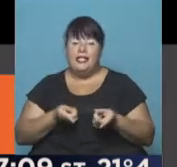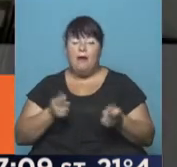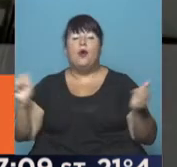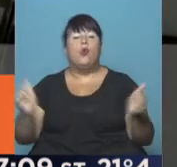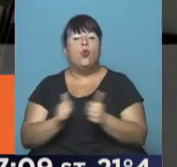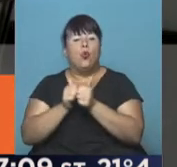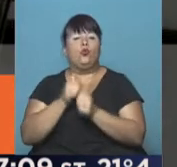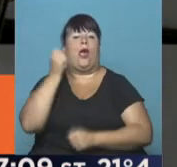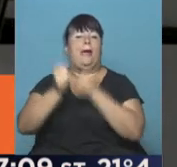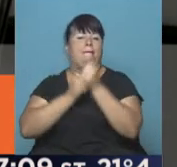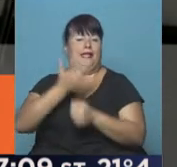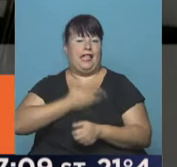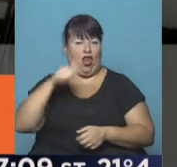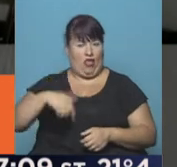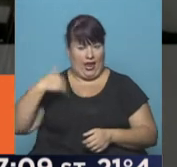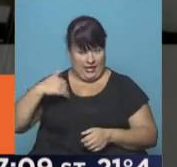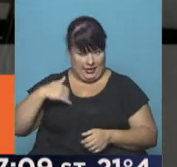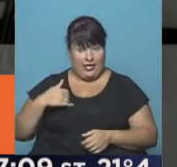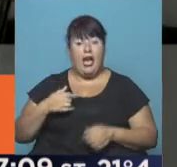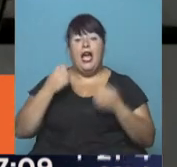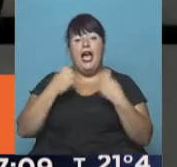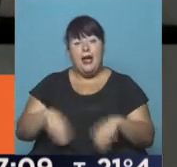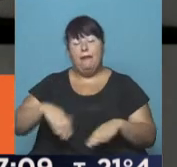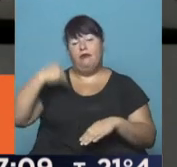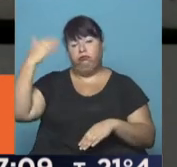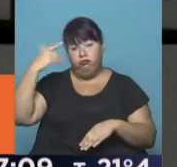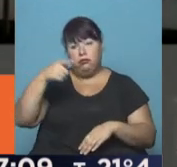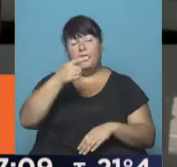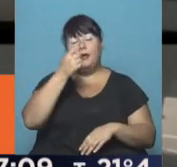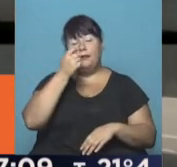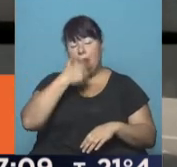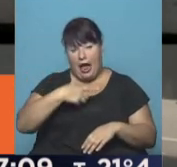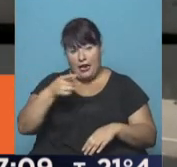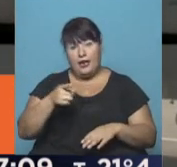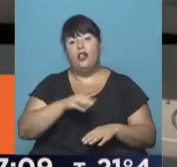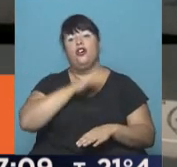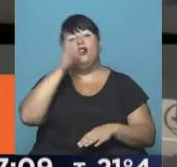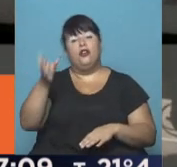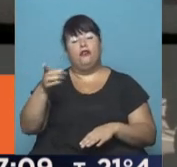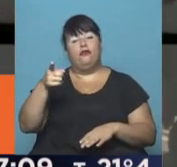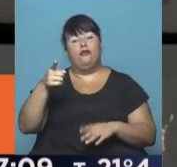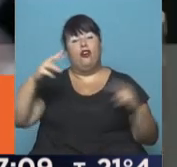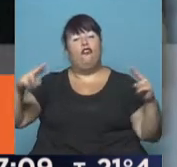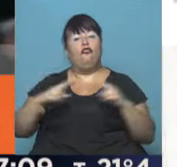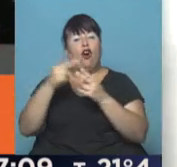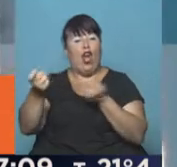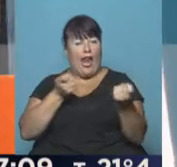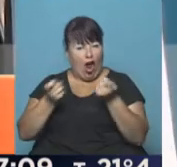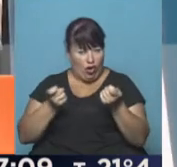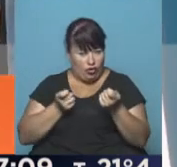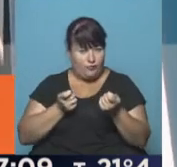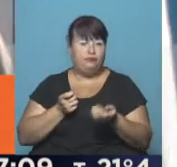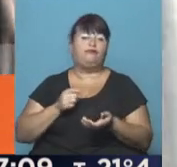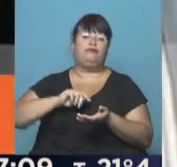acompañaron empresarios nacionales en el comienzo de su jornada el presidente participa de un foro de negocios y